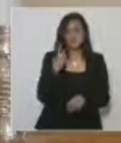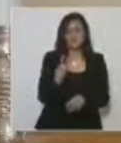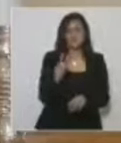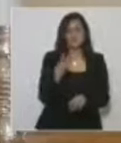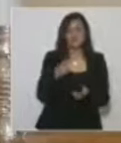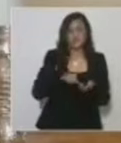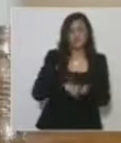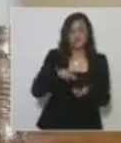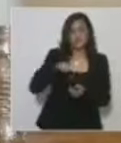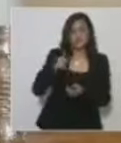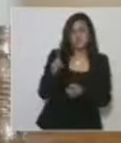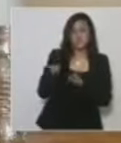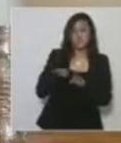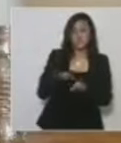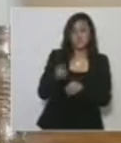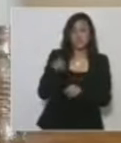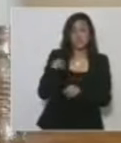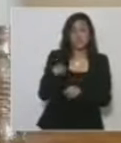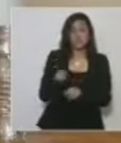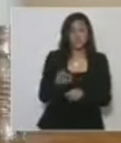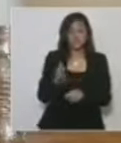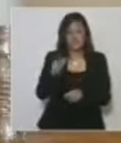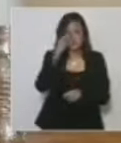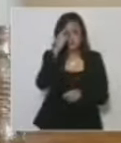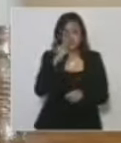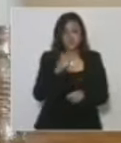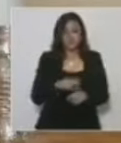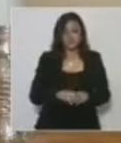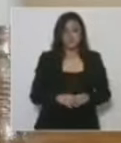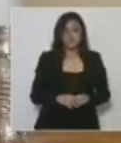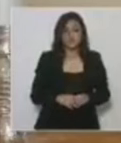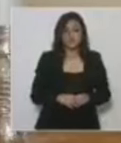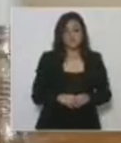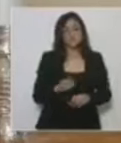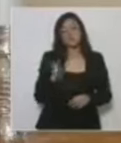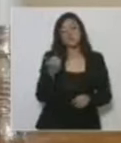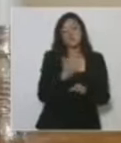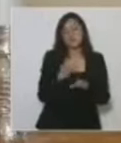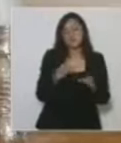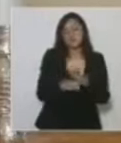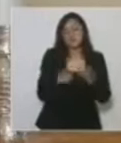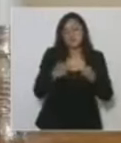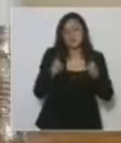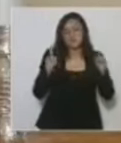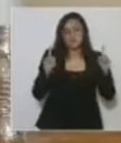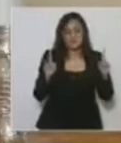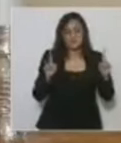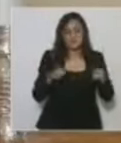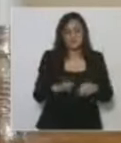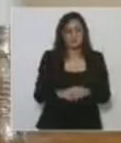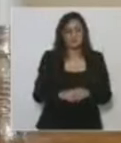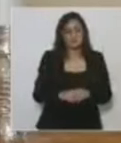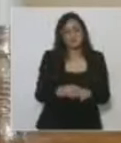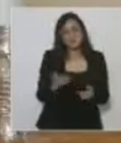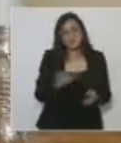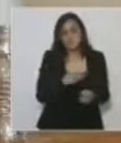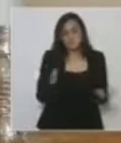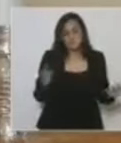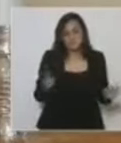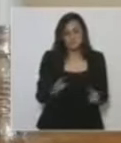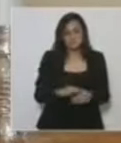ministeriales en Tecamachalco y muchas otras cosas. Qué bueno. No, por